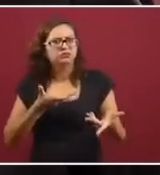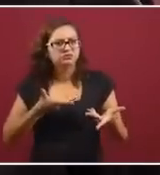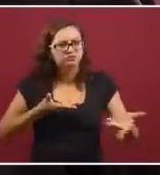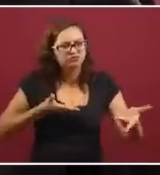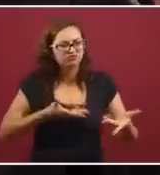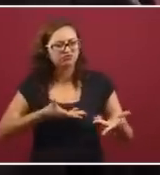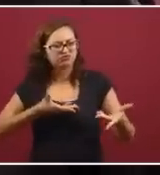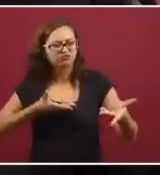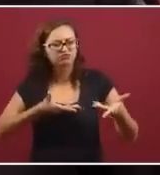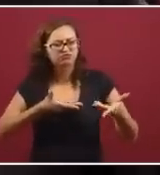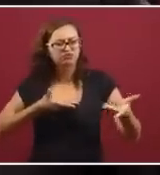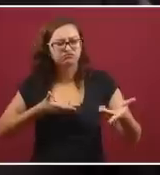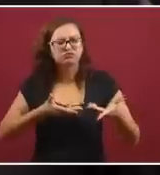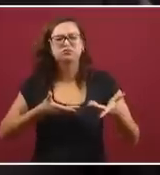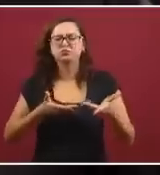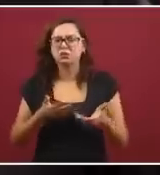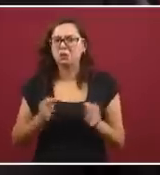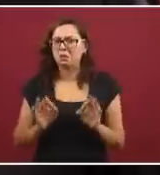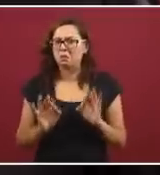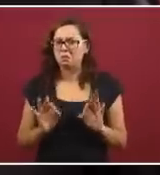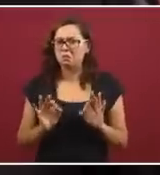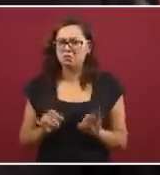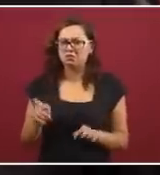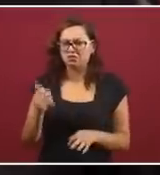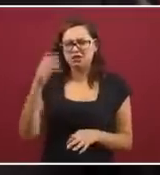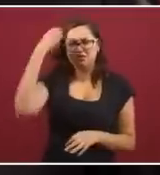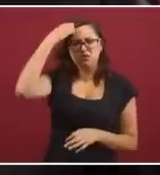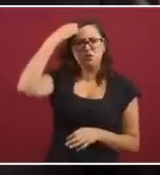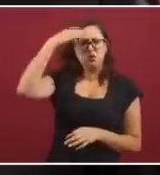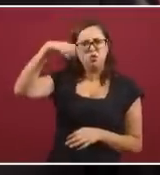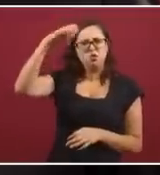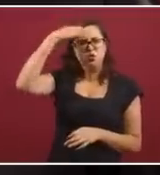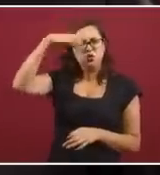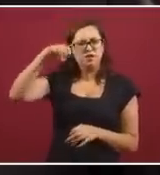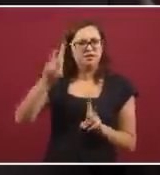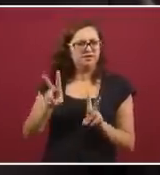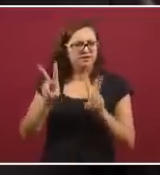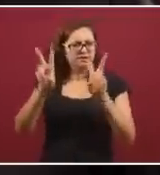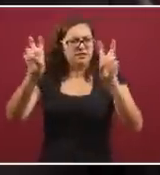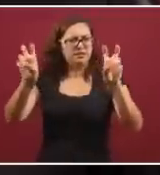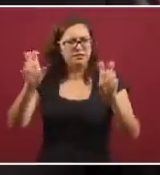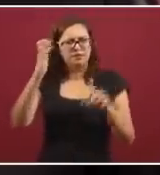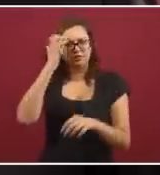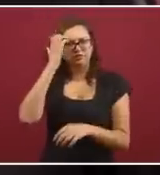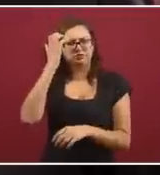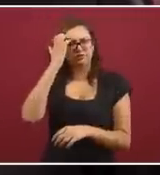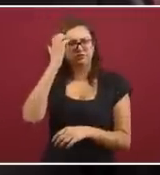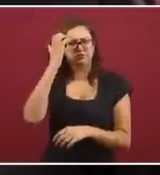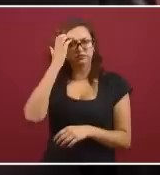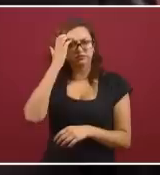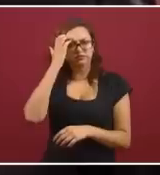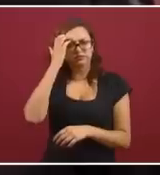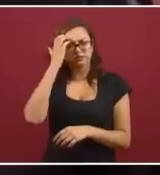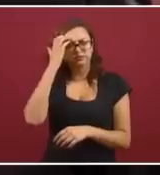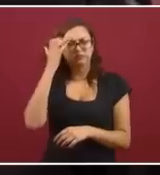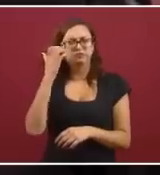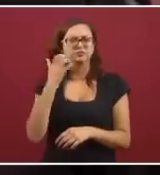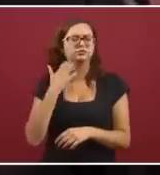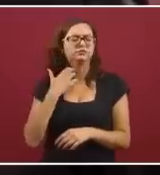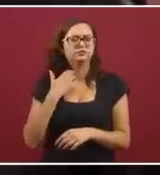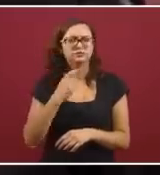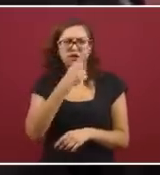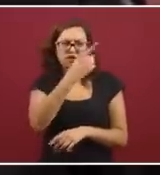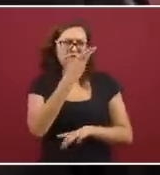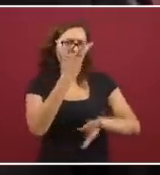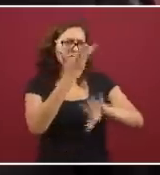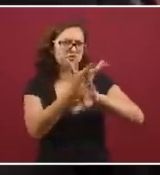ya han tratado estos temas con los representantes del gobierno